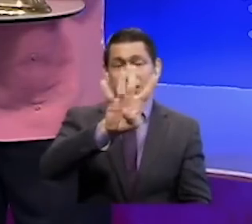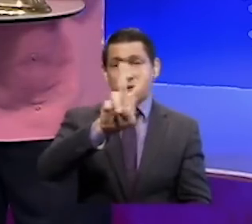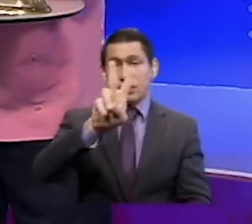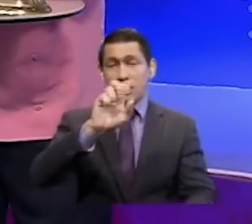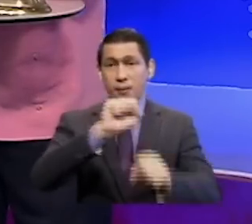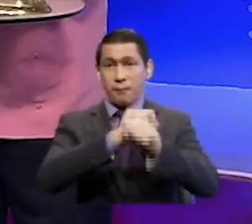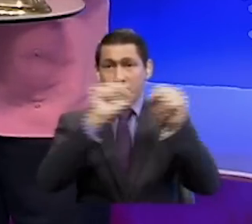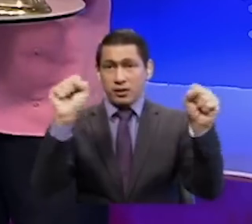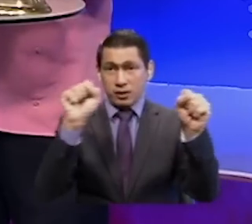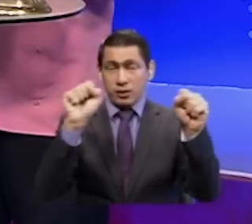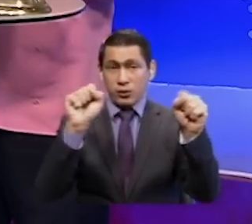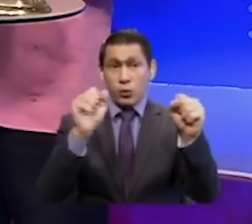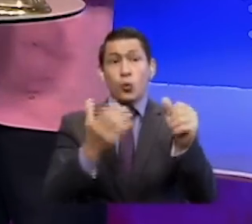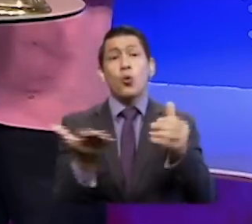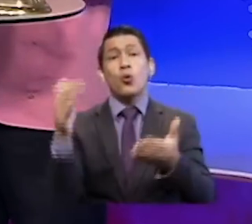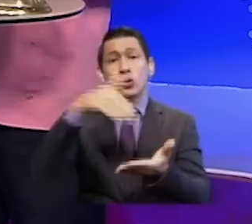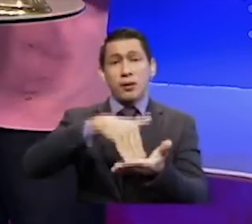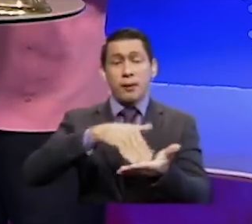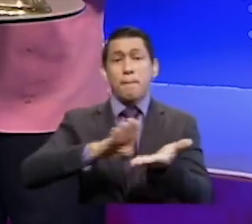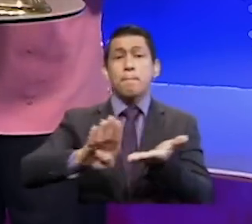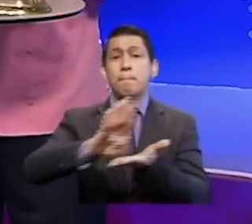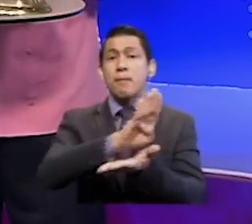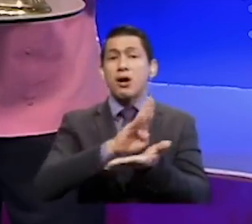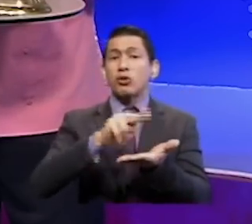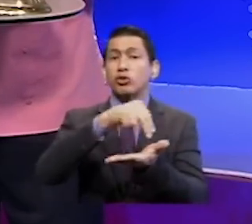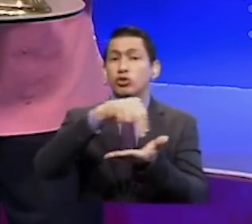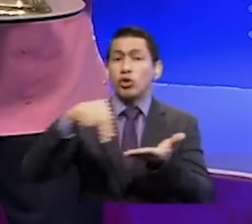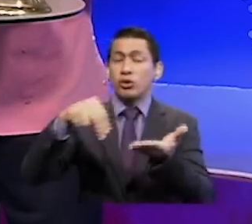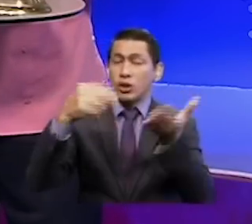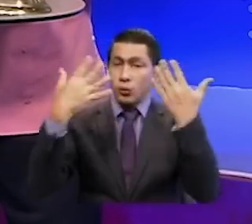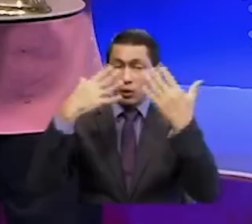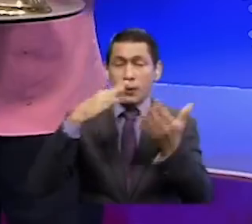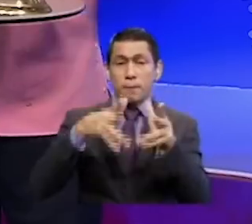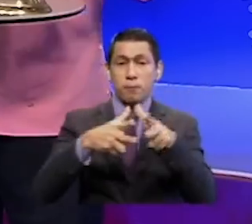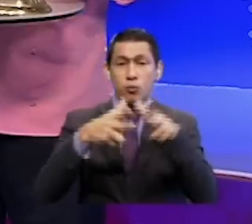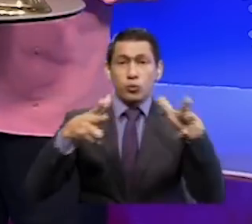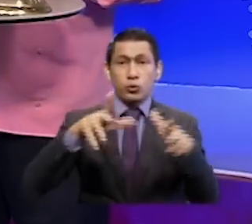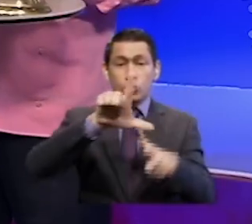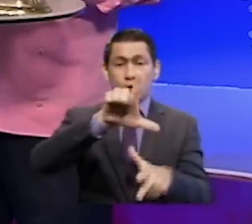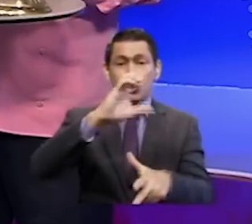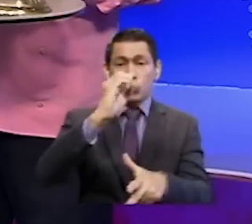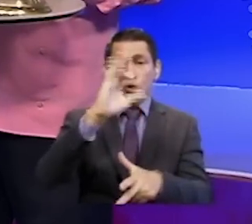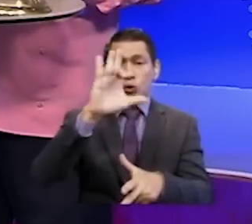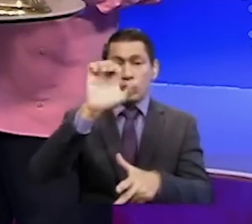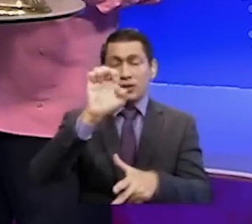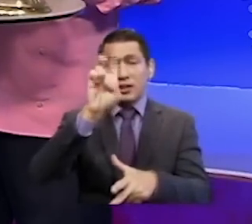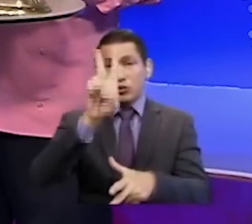7:42 PM, nuevamente mucho lote 2. Escenario de muertes,